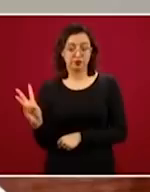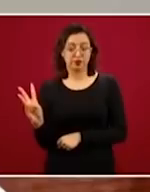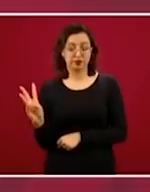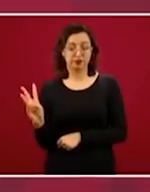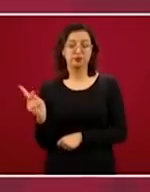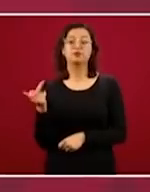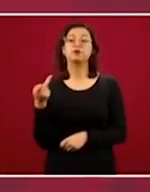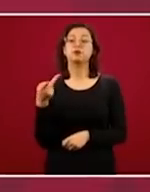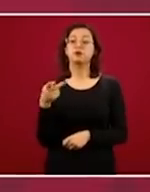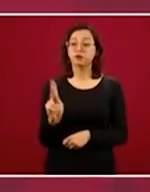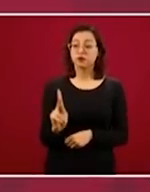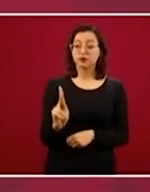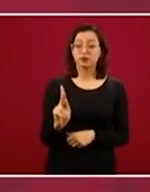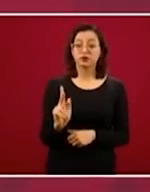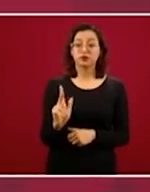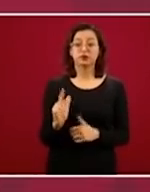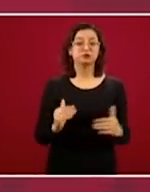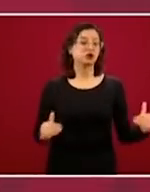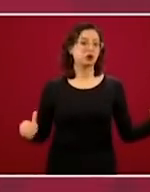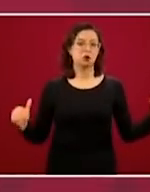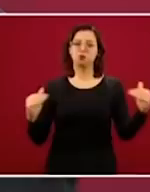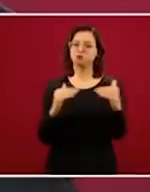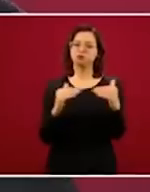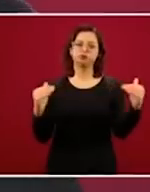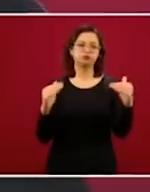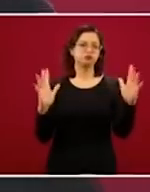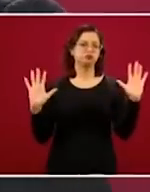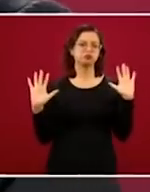ay e igualdad